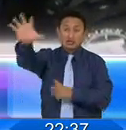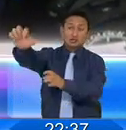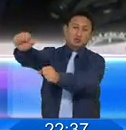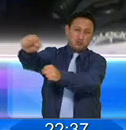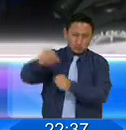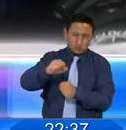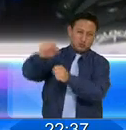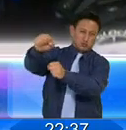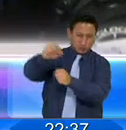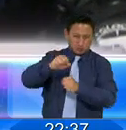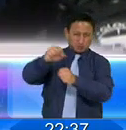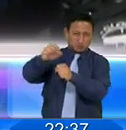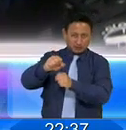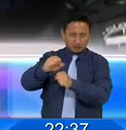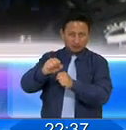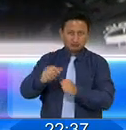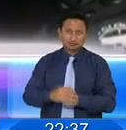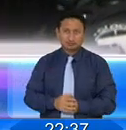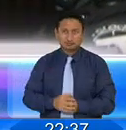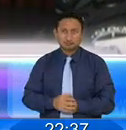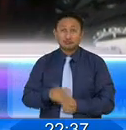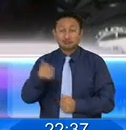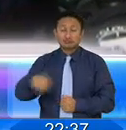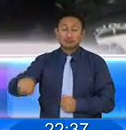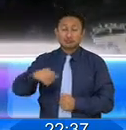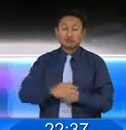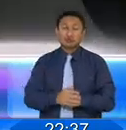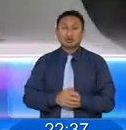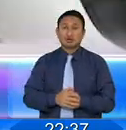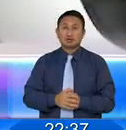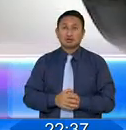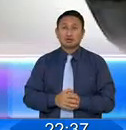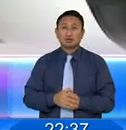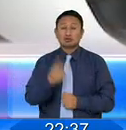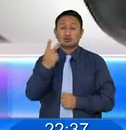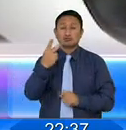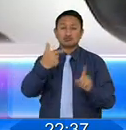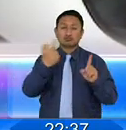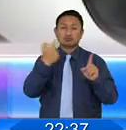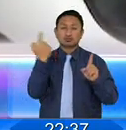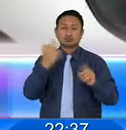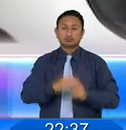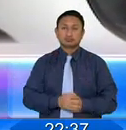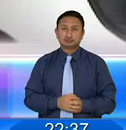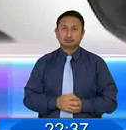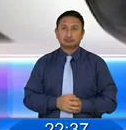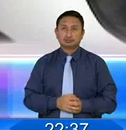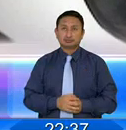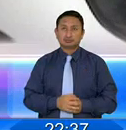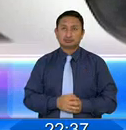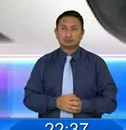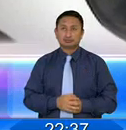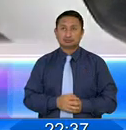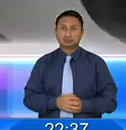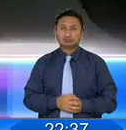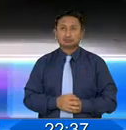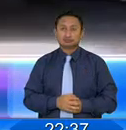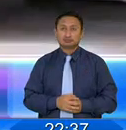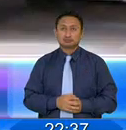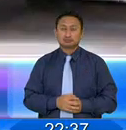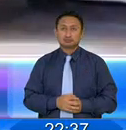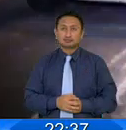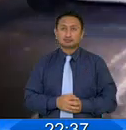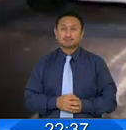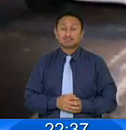los presuntos infractores y proceden a darle 2 disparos, mismos que aparentemente están en la pierna.